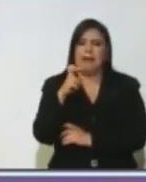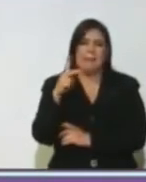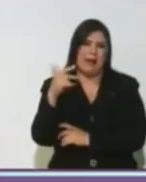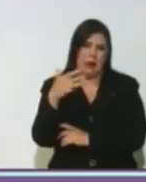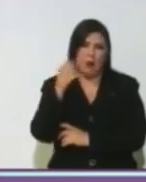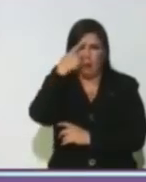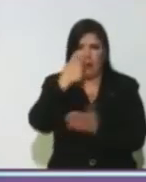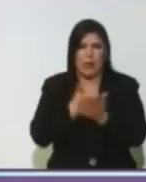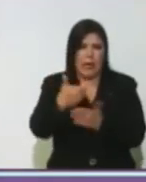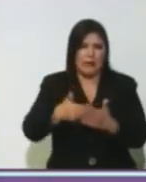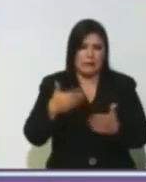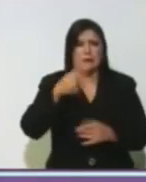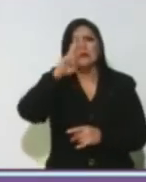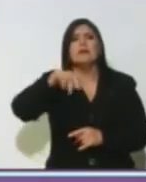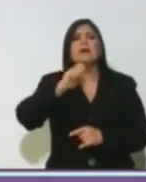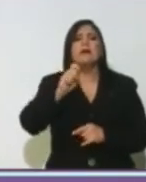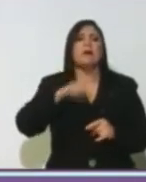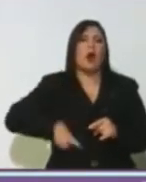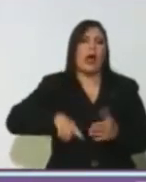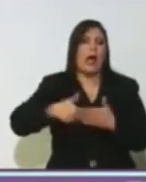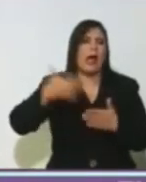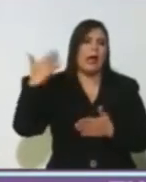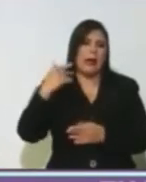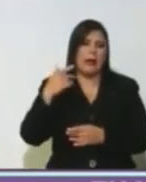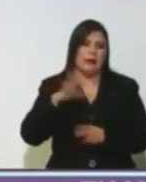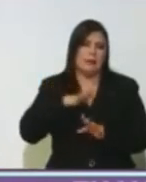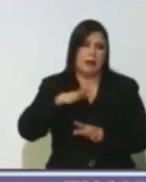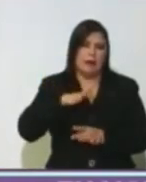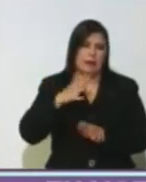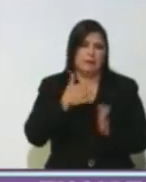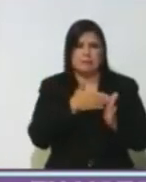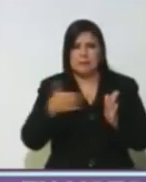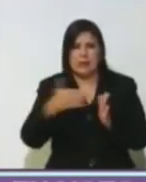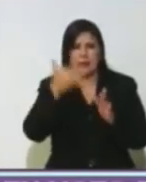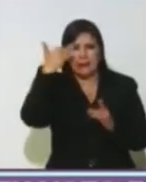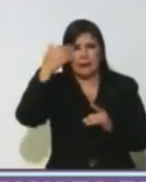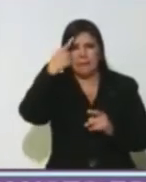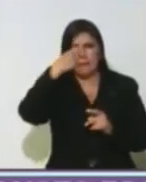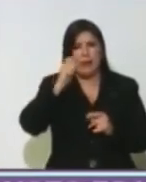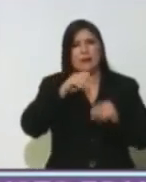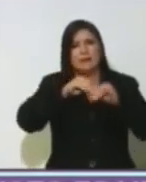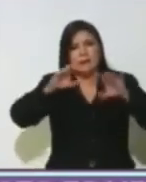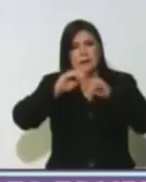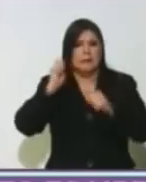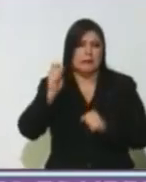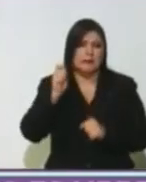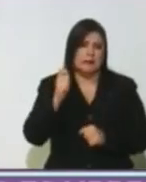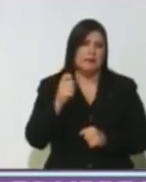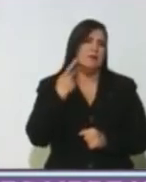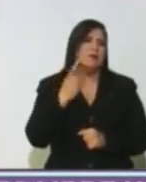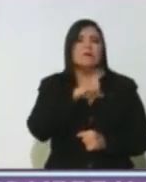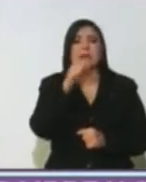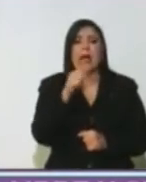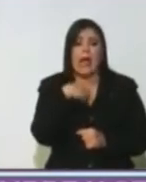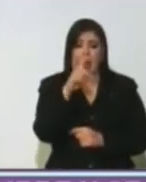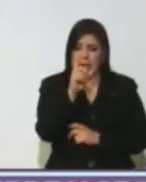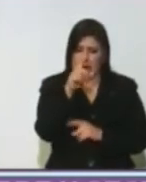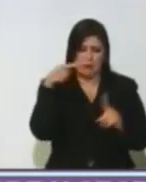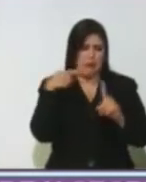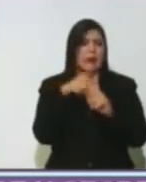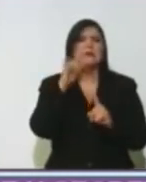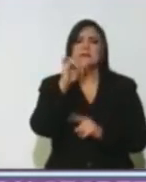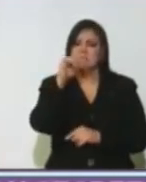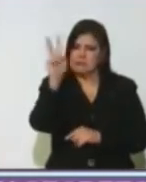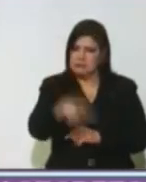que presentamos desde la precampaña vamos a hablar del tema del agua es cierto 40 por ciento